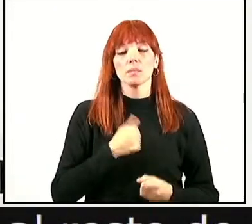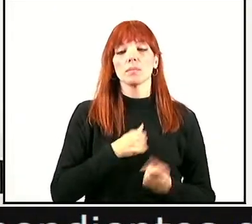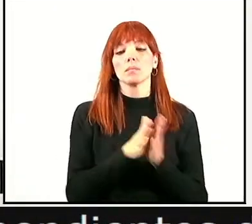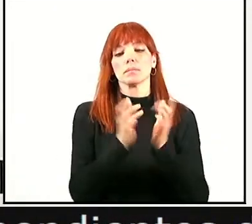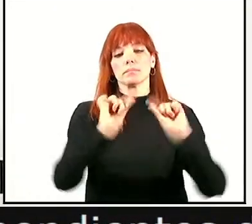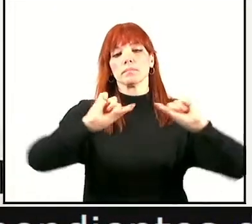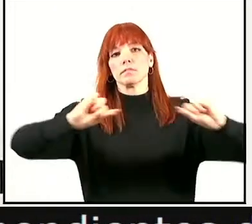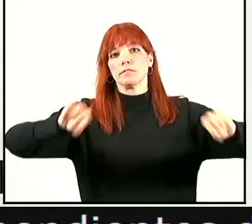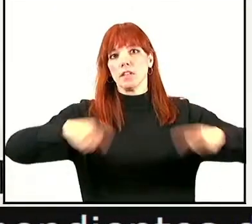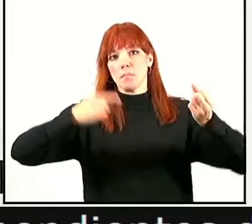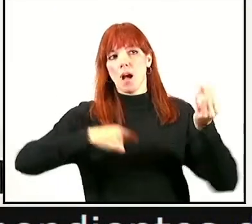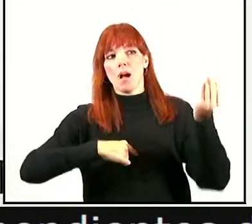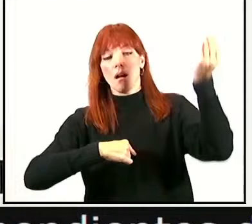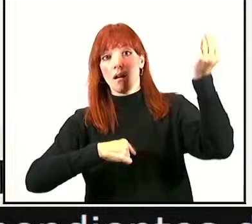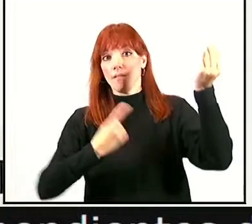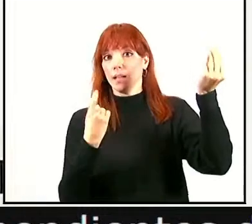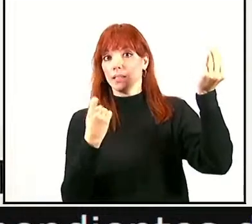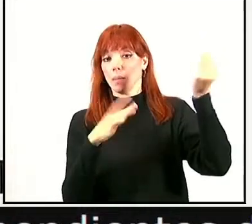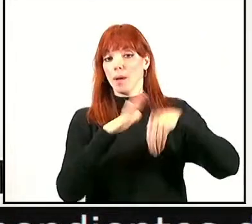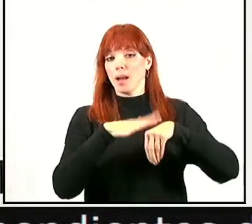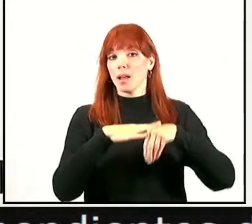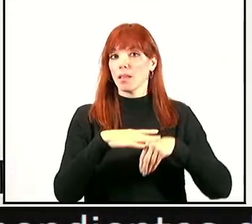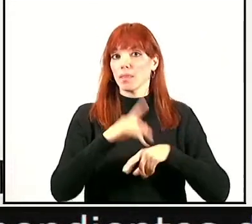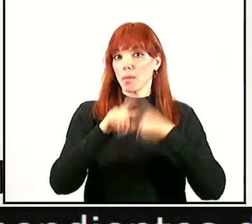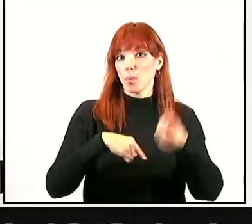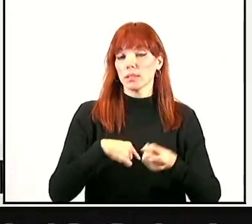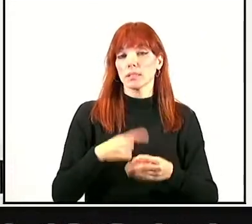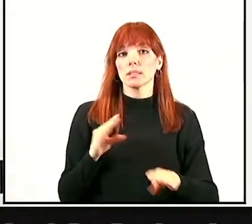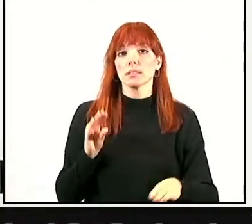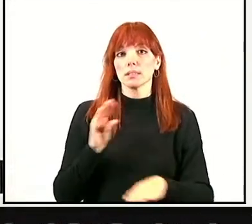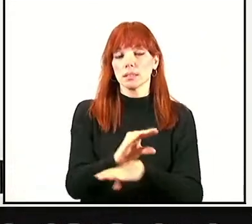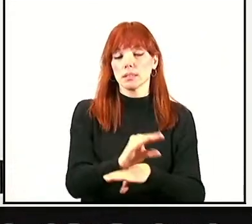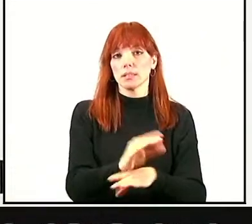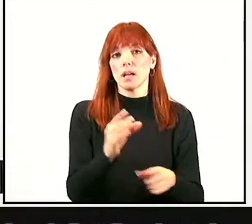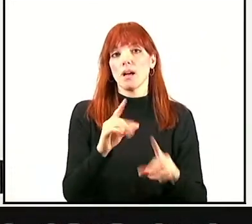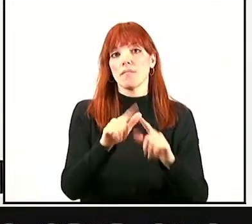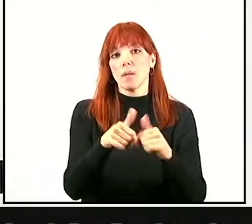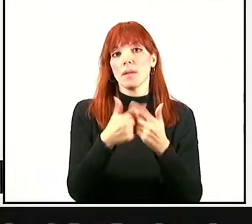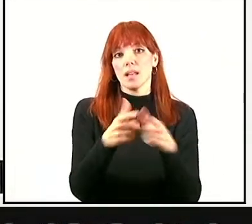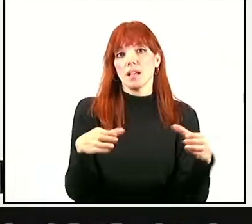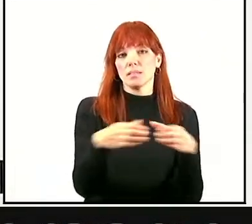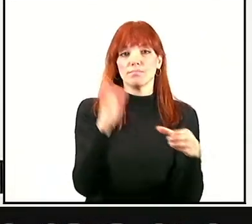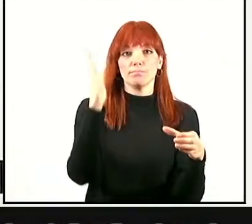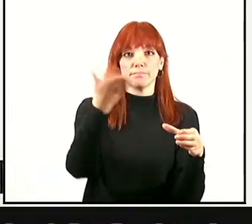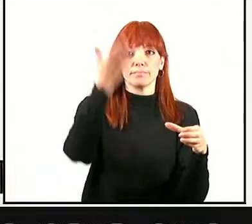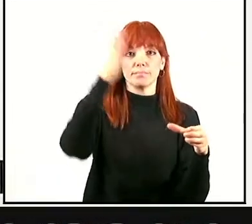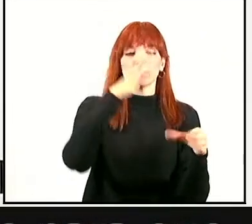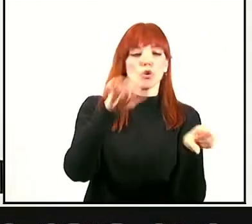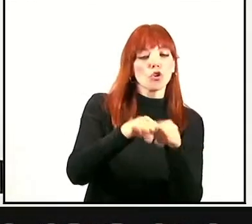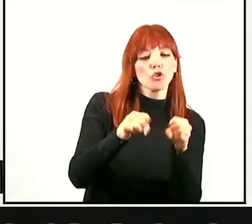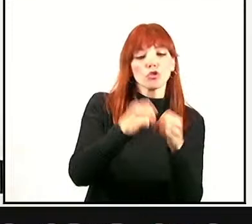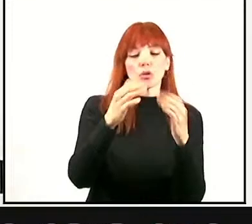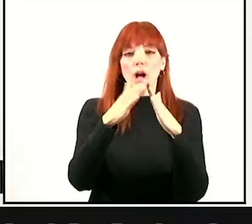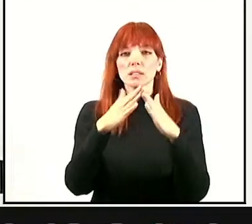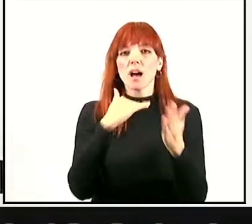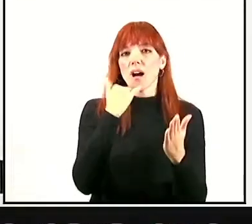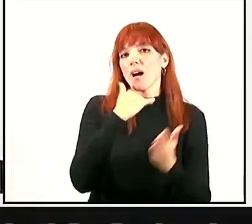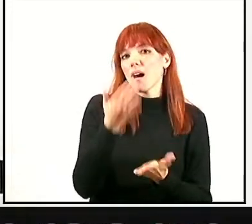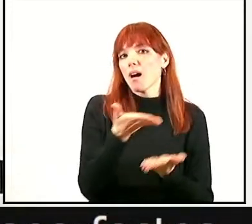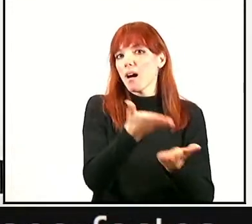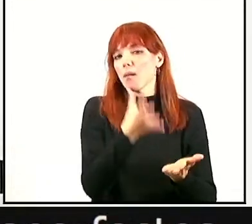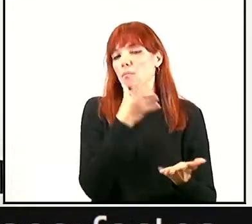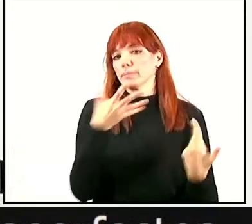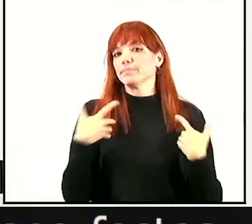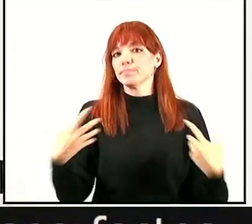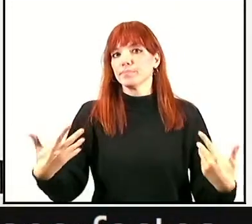convenio, fundamentalmente para que las ayudas de esas familias que tuvieron desperfectos, de esas familias que